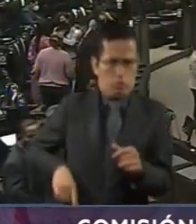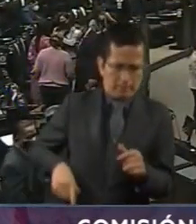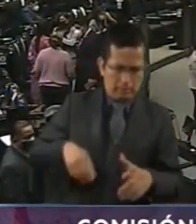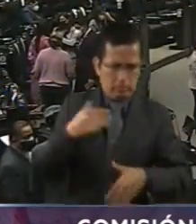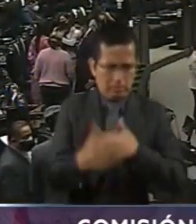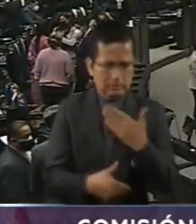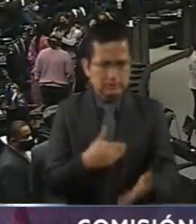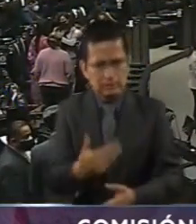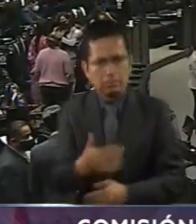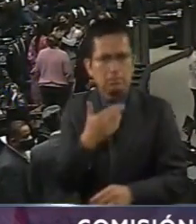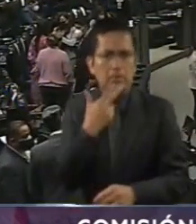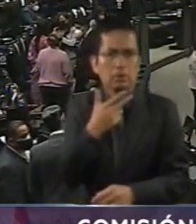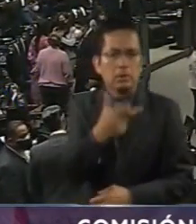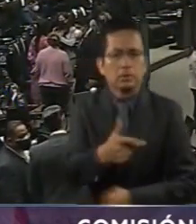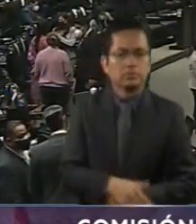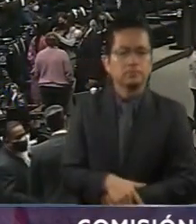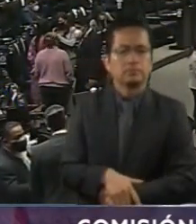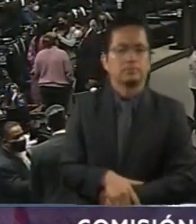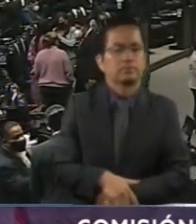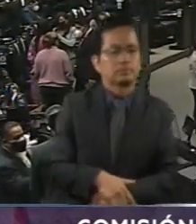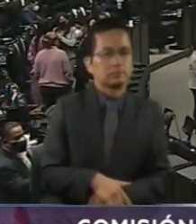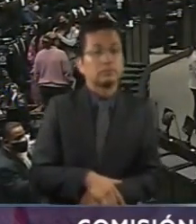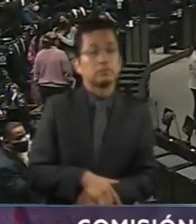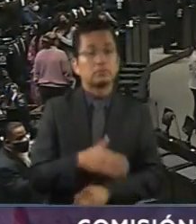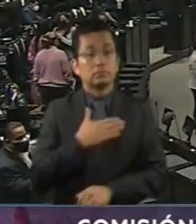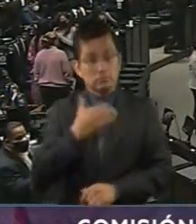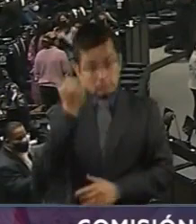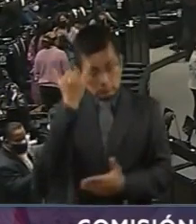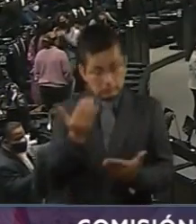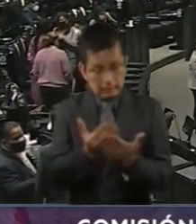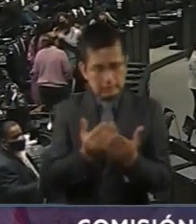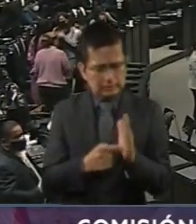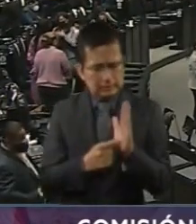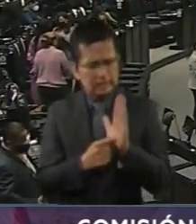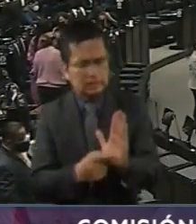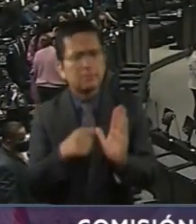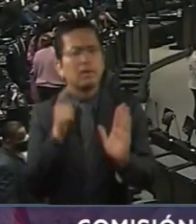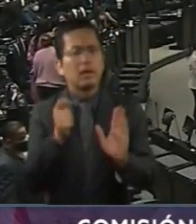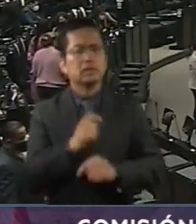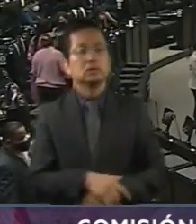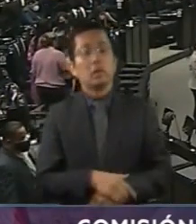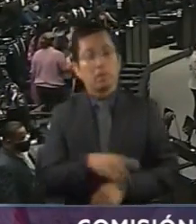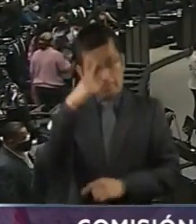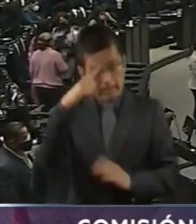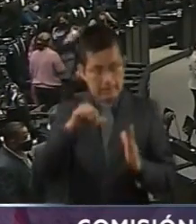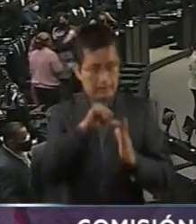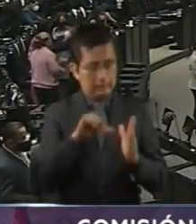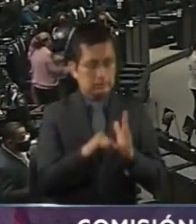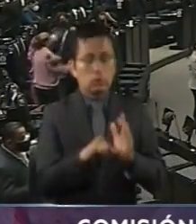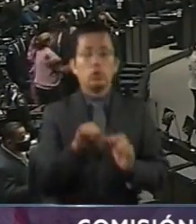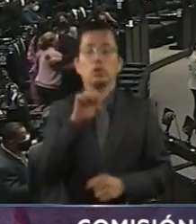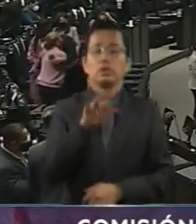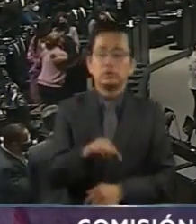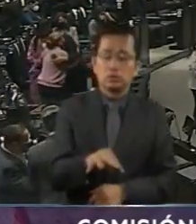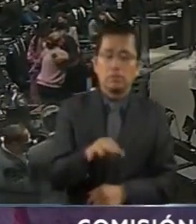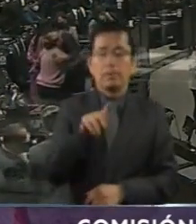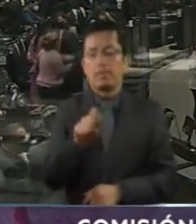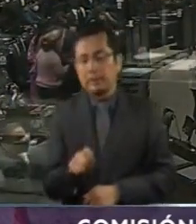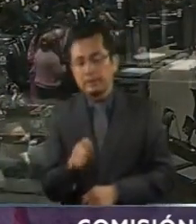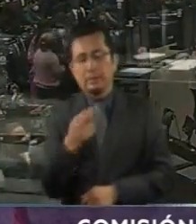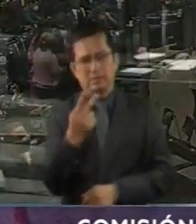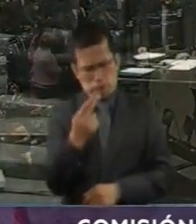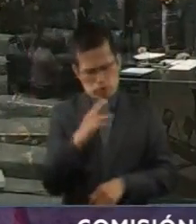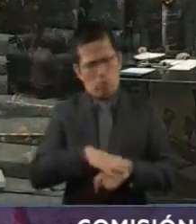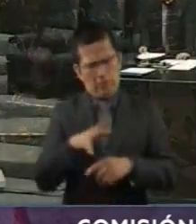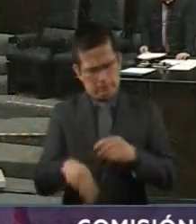la iniciativa que hoy presento plantea adiciones en los artículos 19, 20 y 25 y un